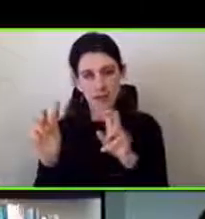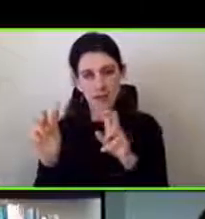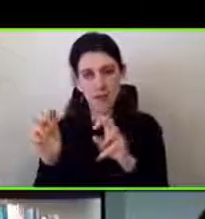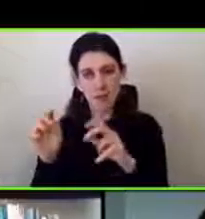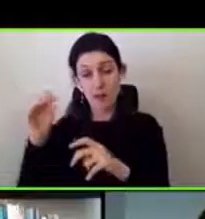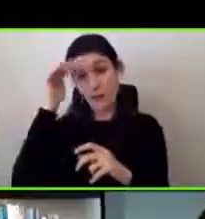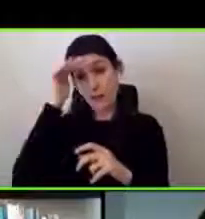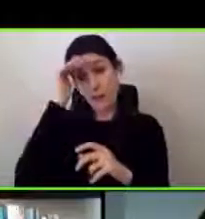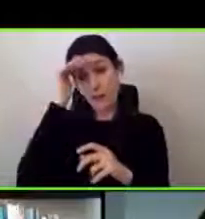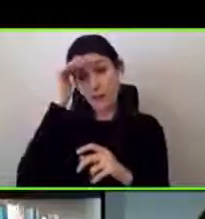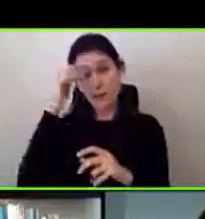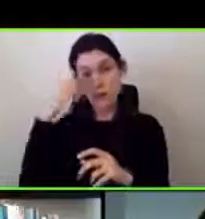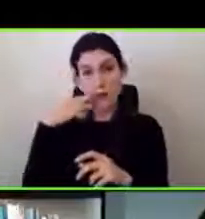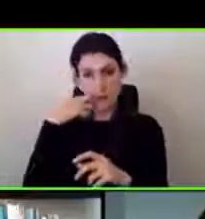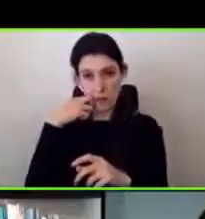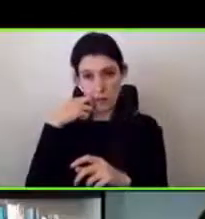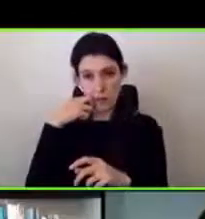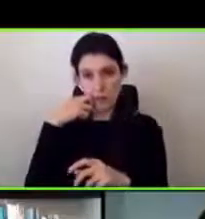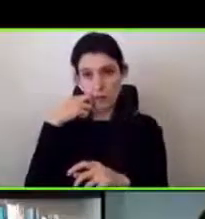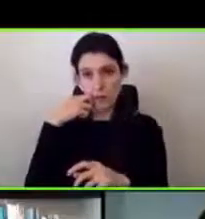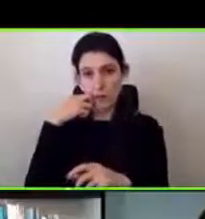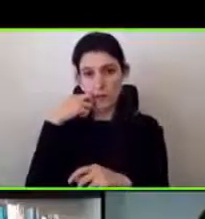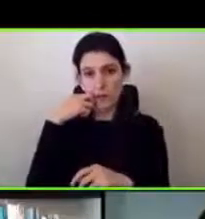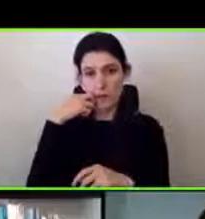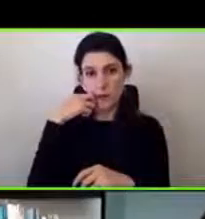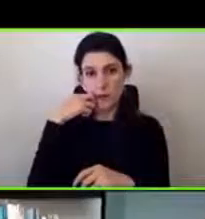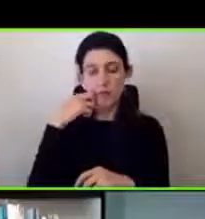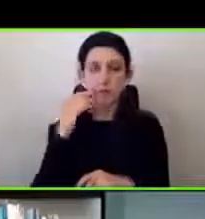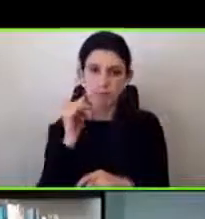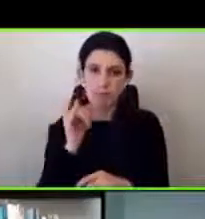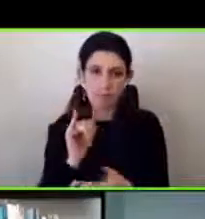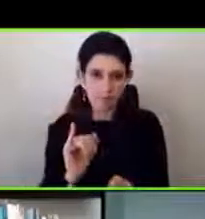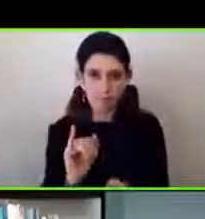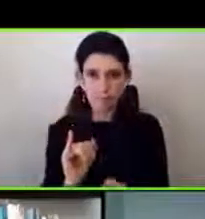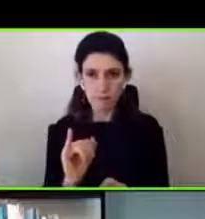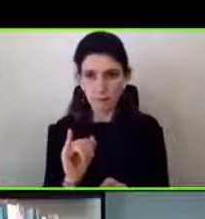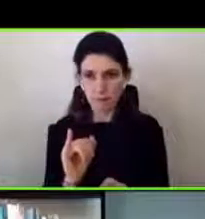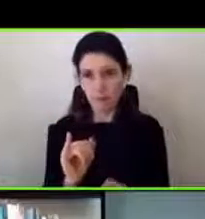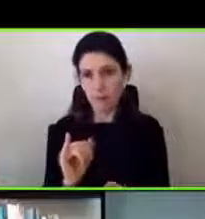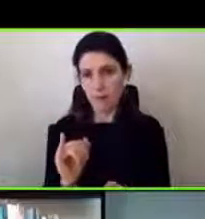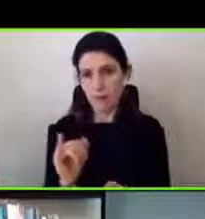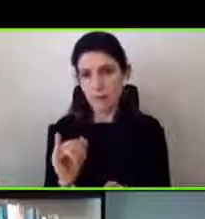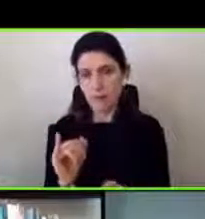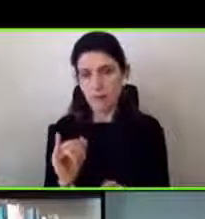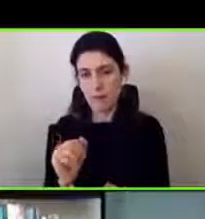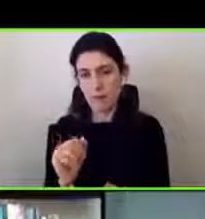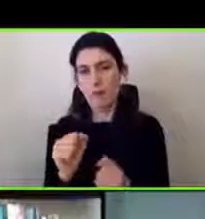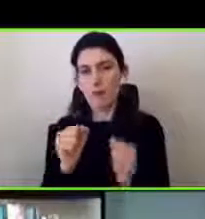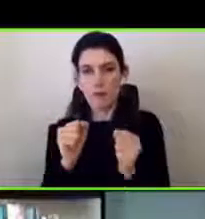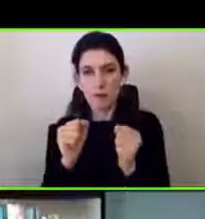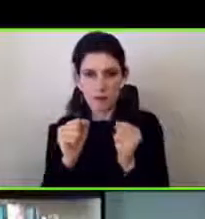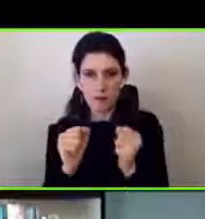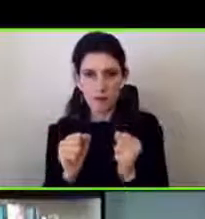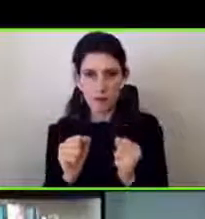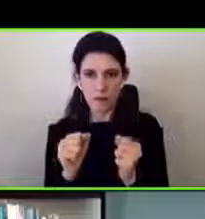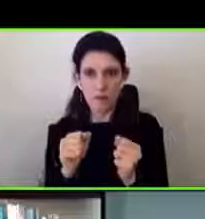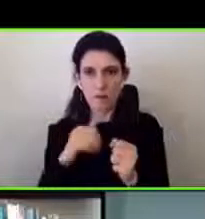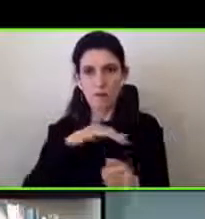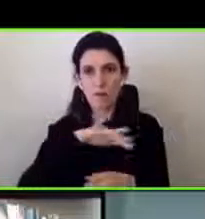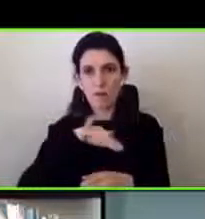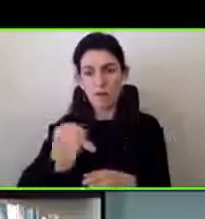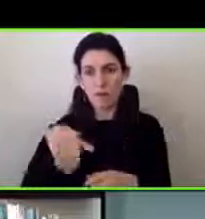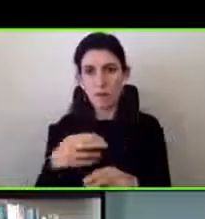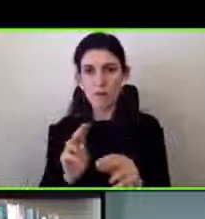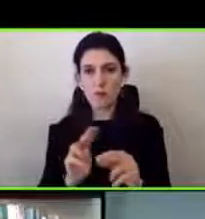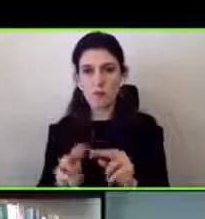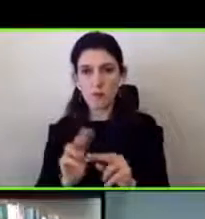humana. Hay sin duda que posibilidades, en el sentido de que nosotros lo que vamos a hacer en el espacio